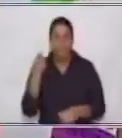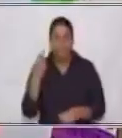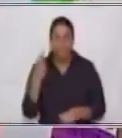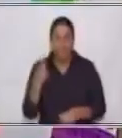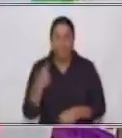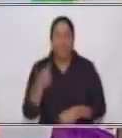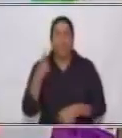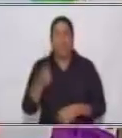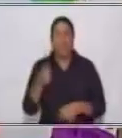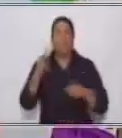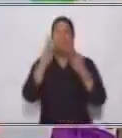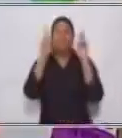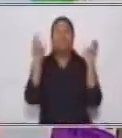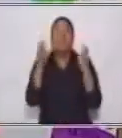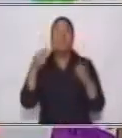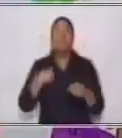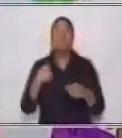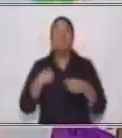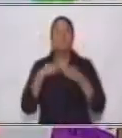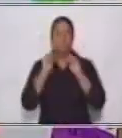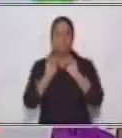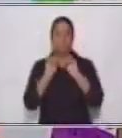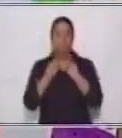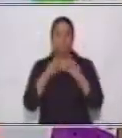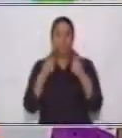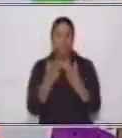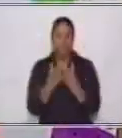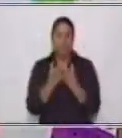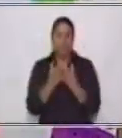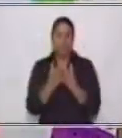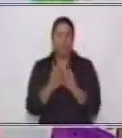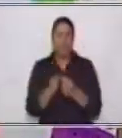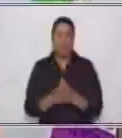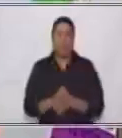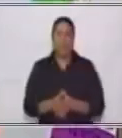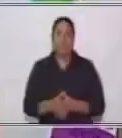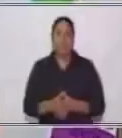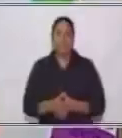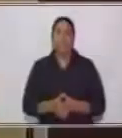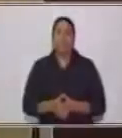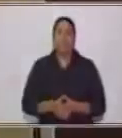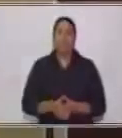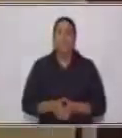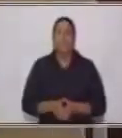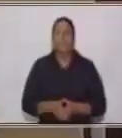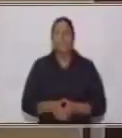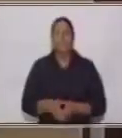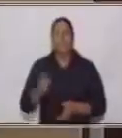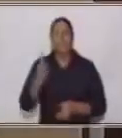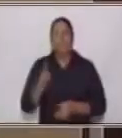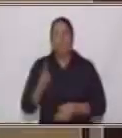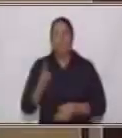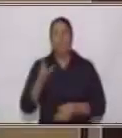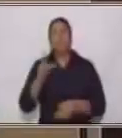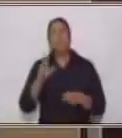hacer es repasar puntos principales. Y al resumen nos da una forma breve, una exposición breve